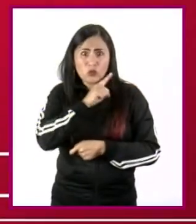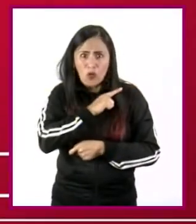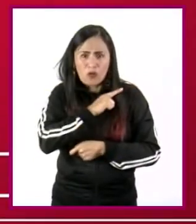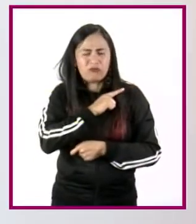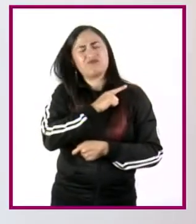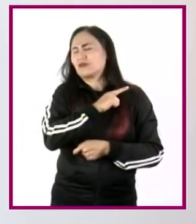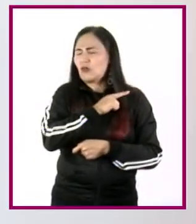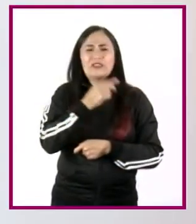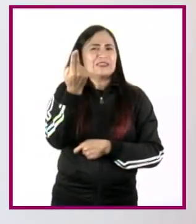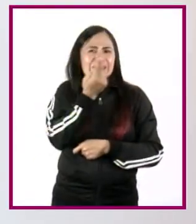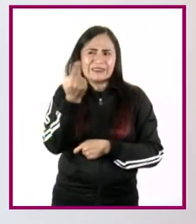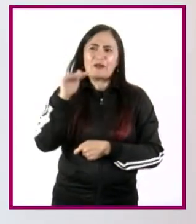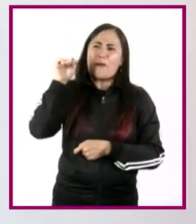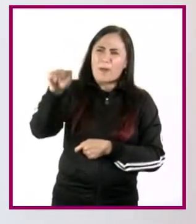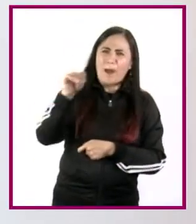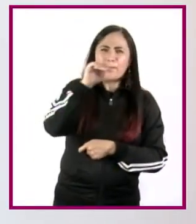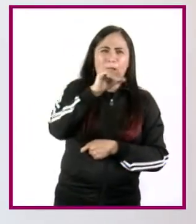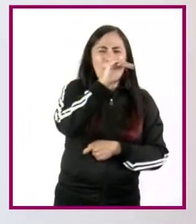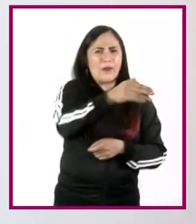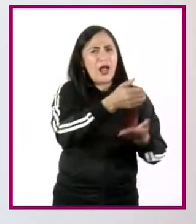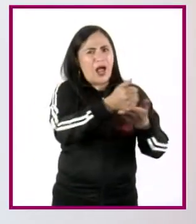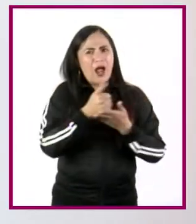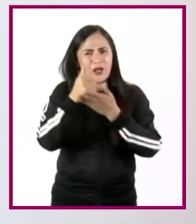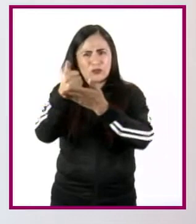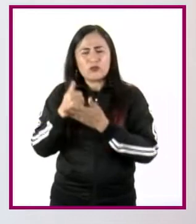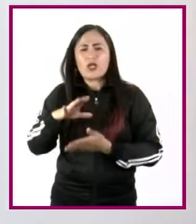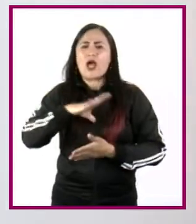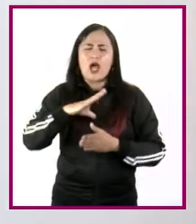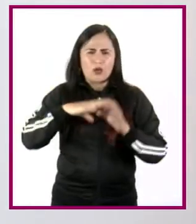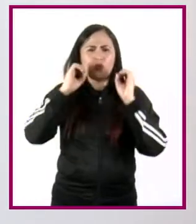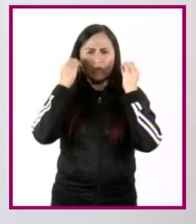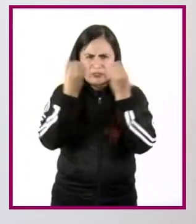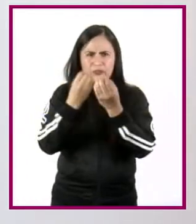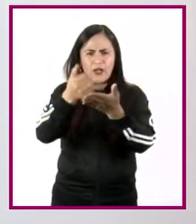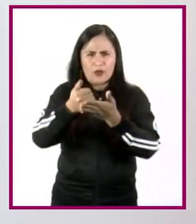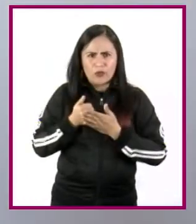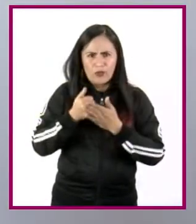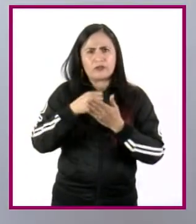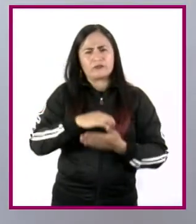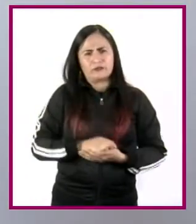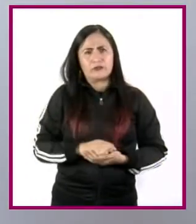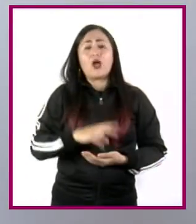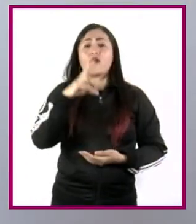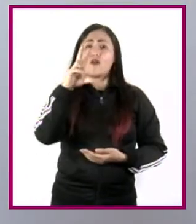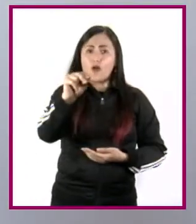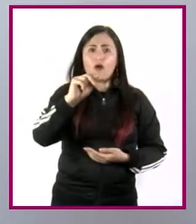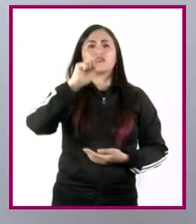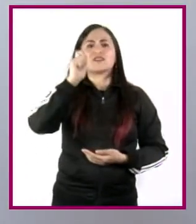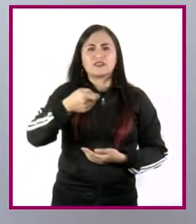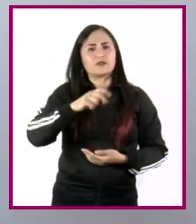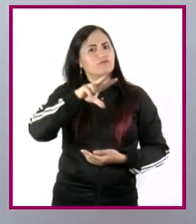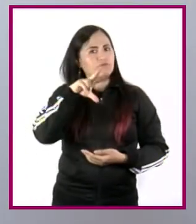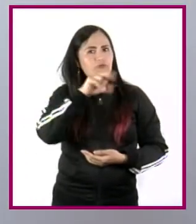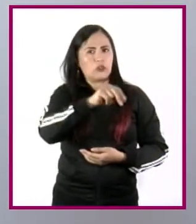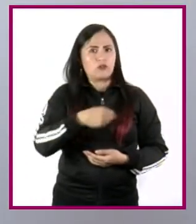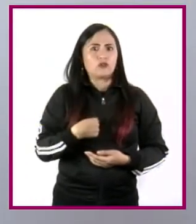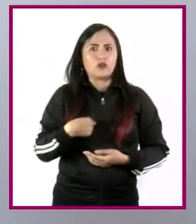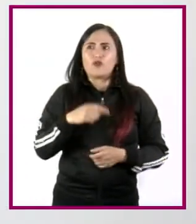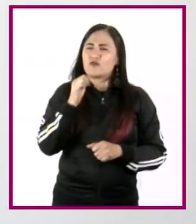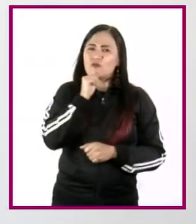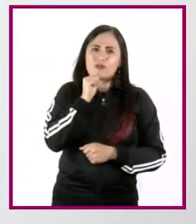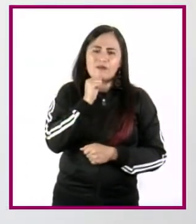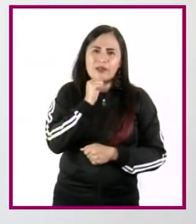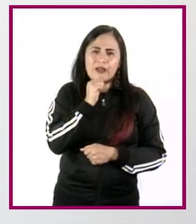de pedir ayuda. Recuerda que hay organizaciones que nos pueden ayudar. No significa no. No sé si estoy lista, significa